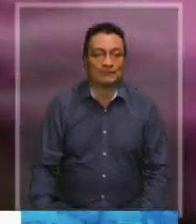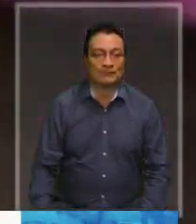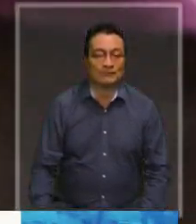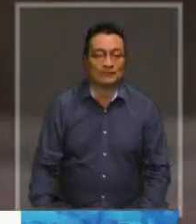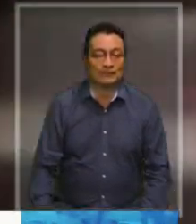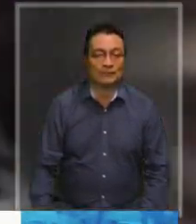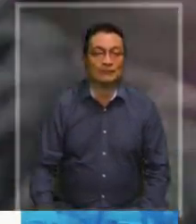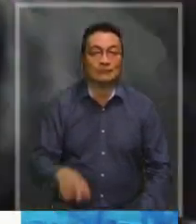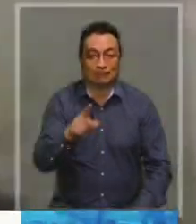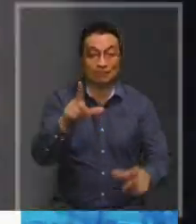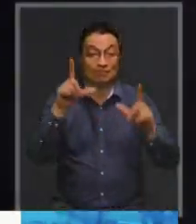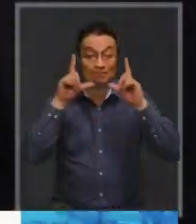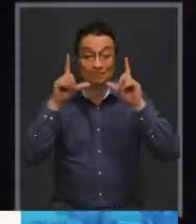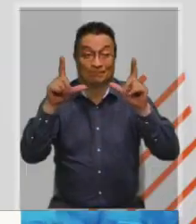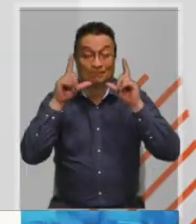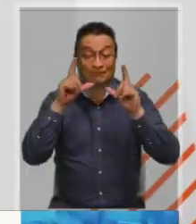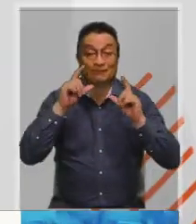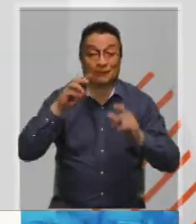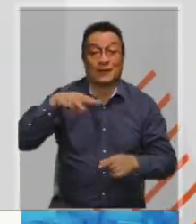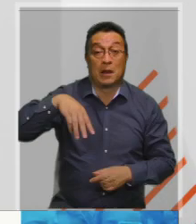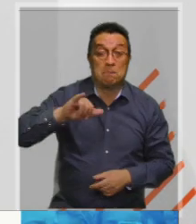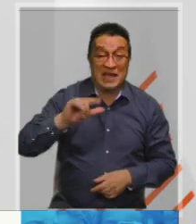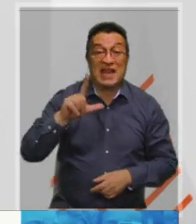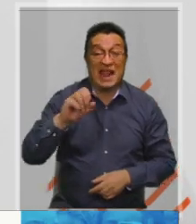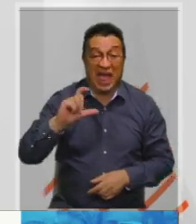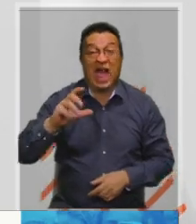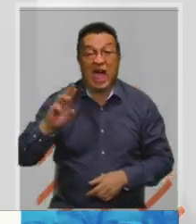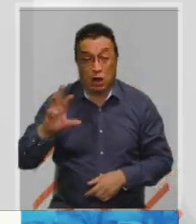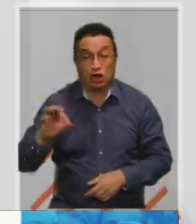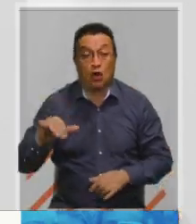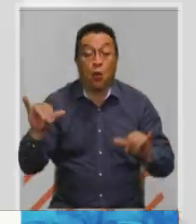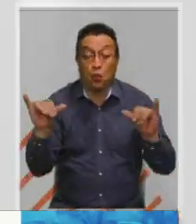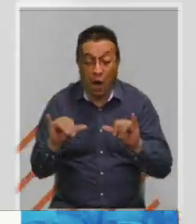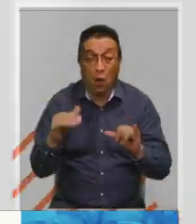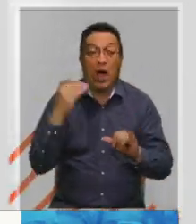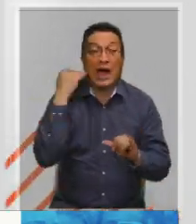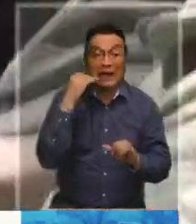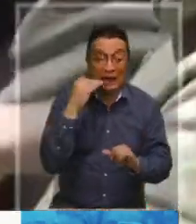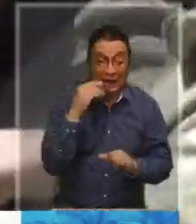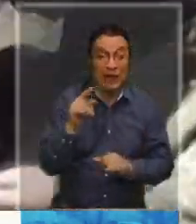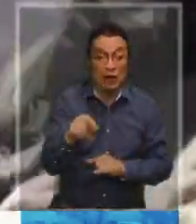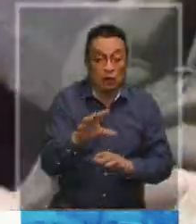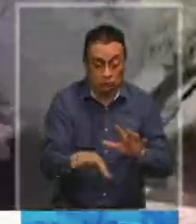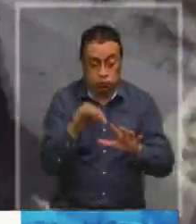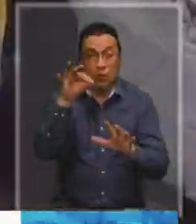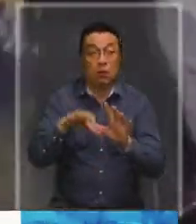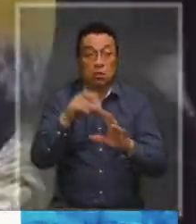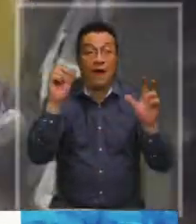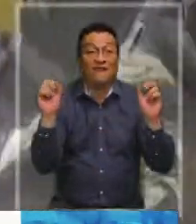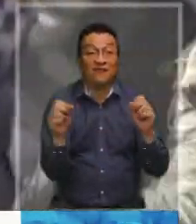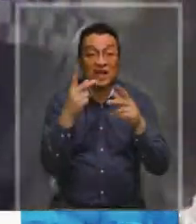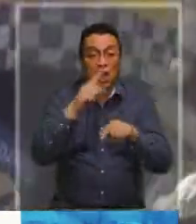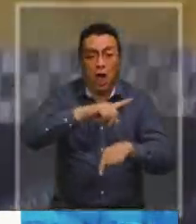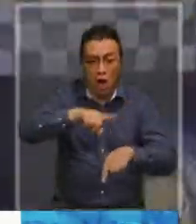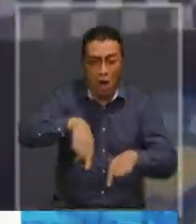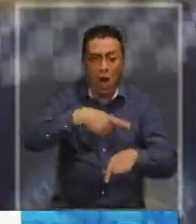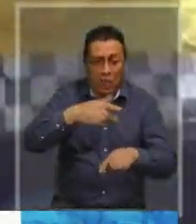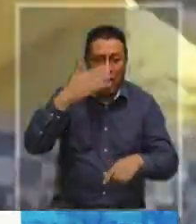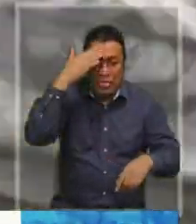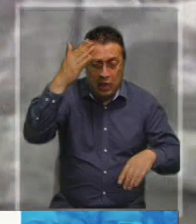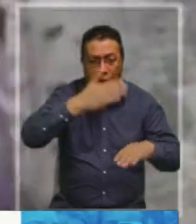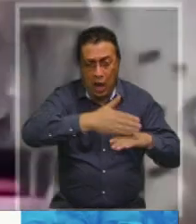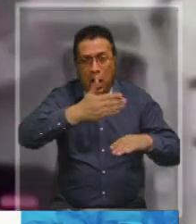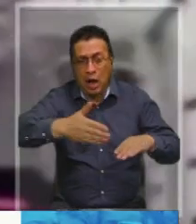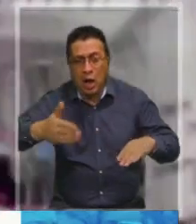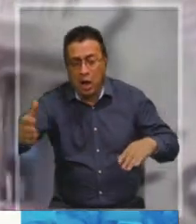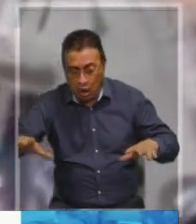Son los protagonistas de Milagros tras el terremoto. Guaguas, niños y niñas encontrados con vida horas, incluso días después